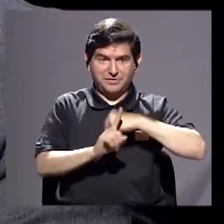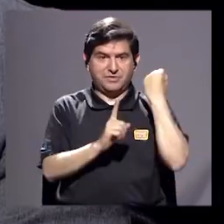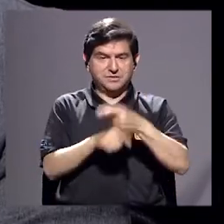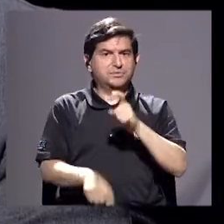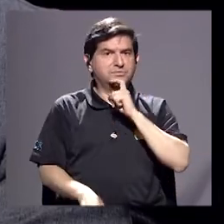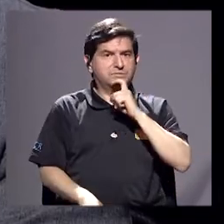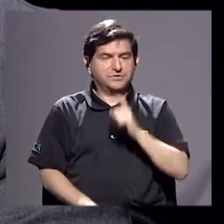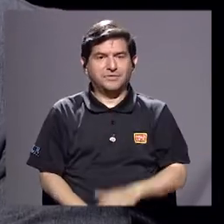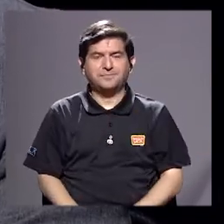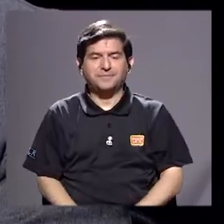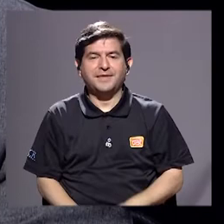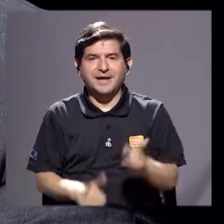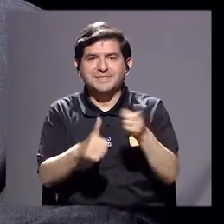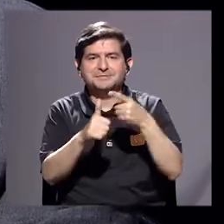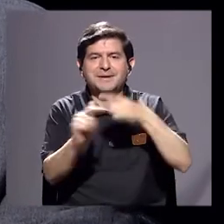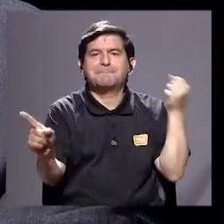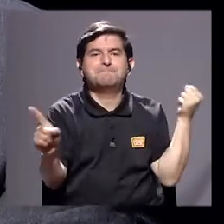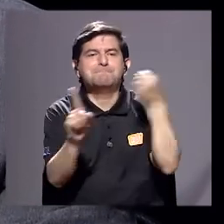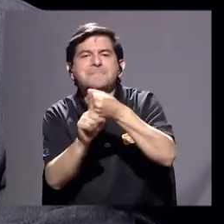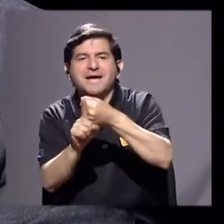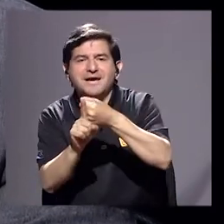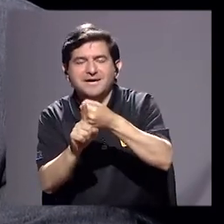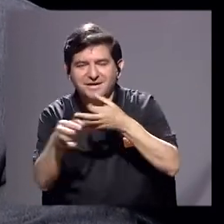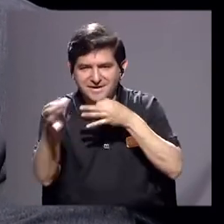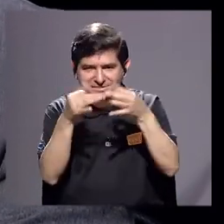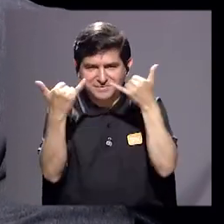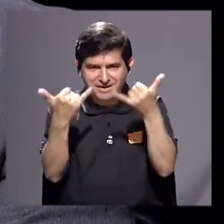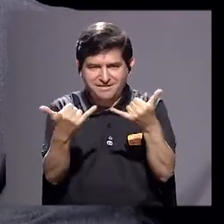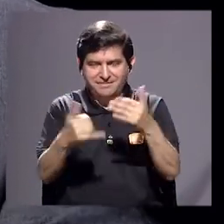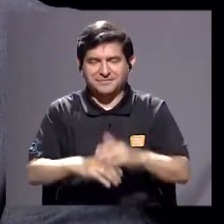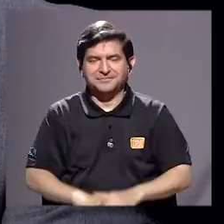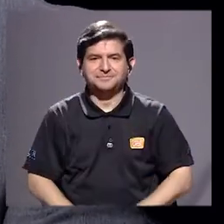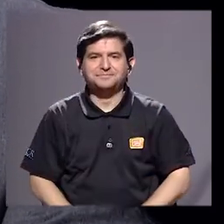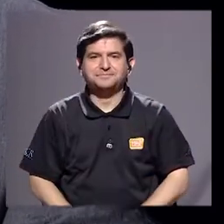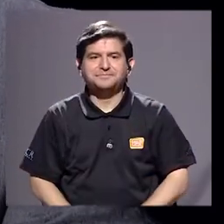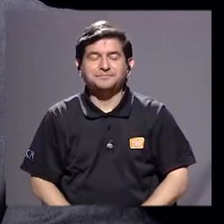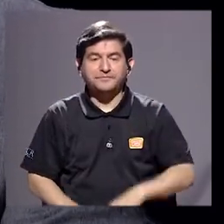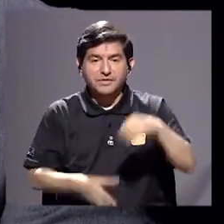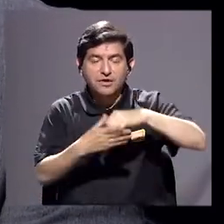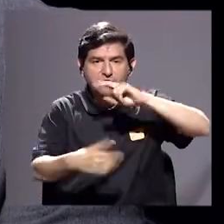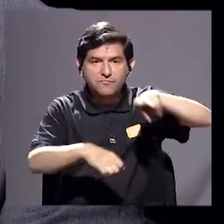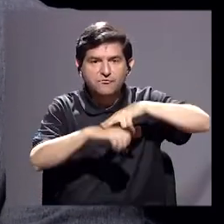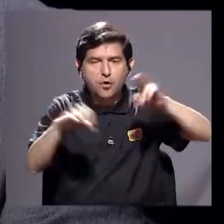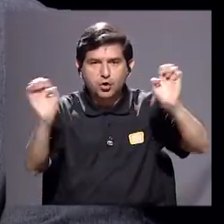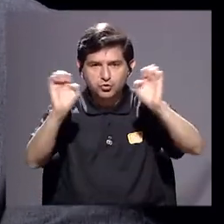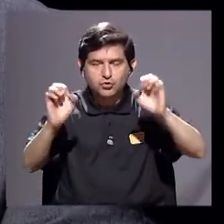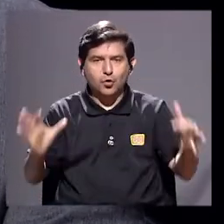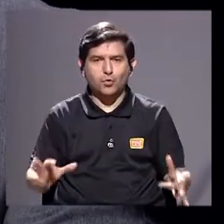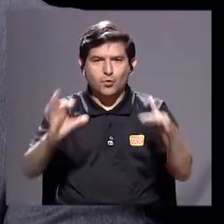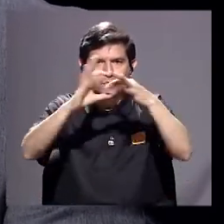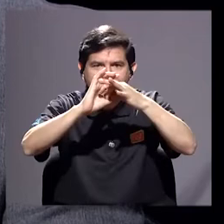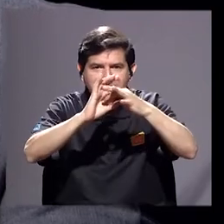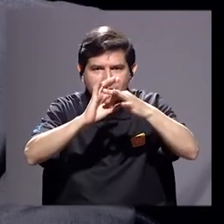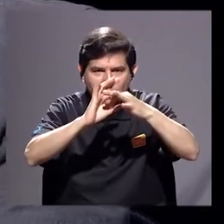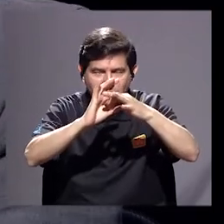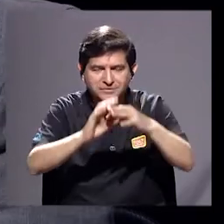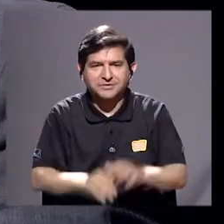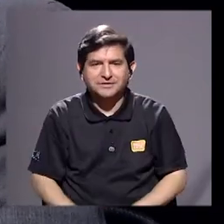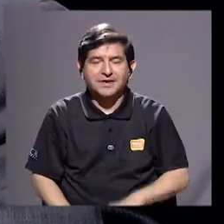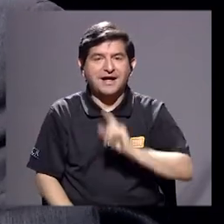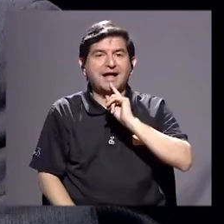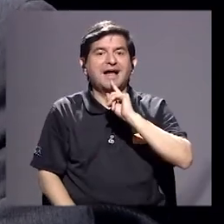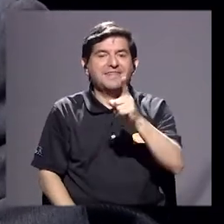claro eso lo tenemos para el primer impacto es ahí donde él iba a explicar la otra parte porque el fondo nacional de emergencia está ligado a la